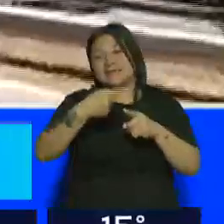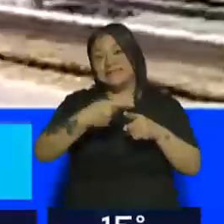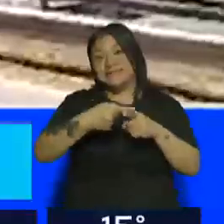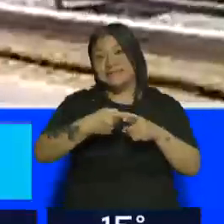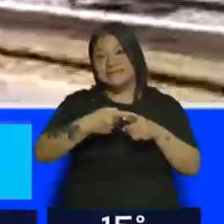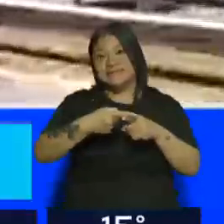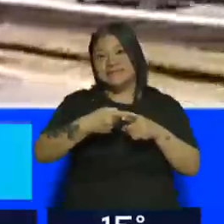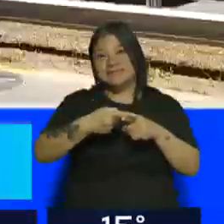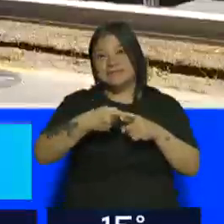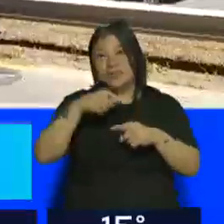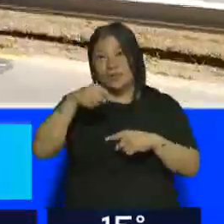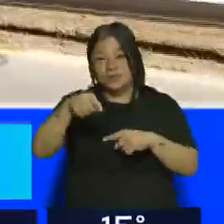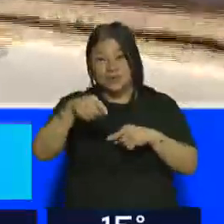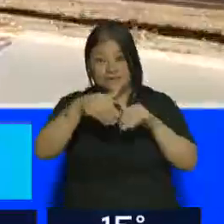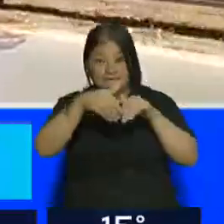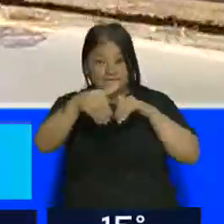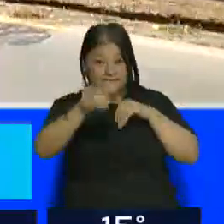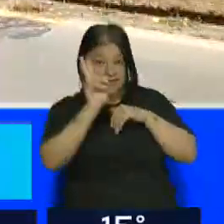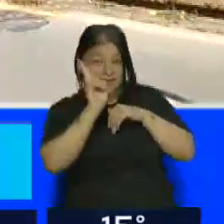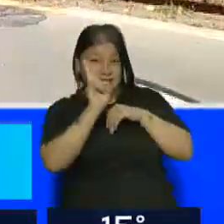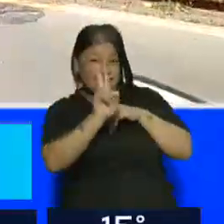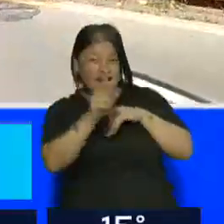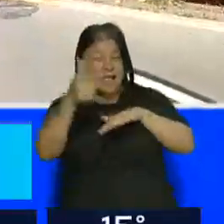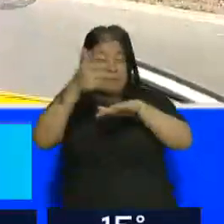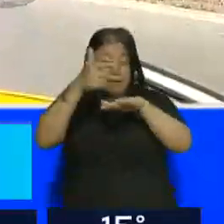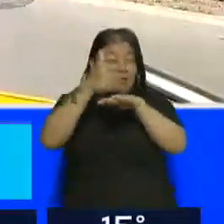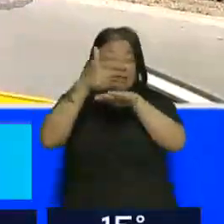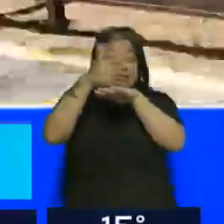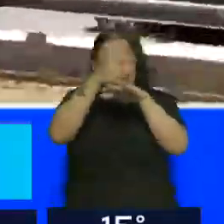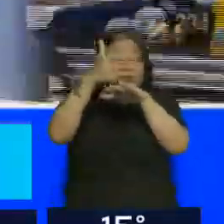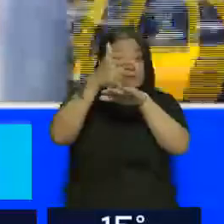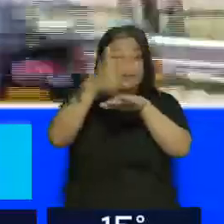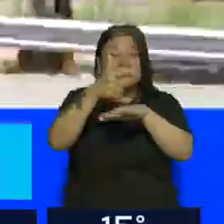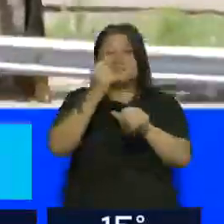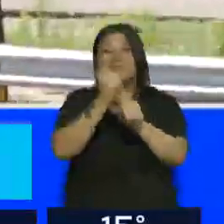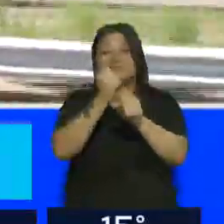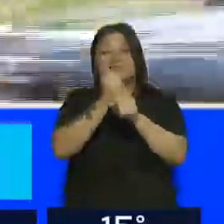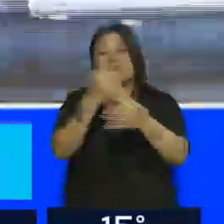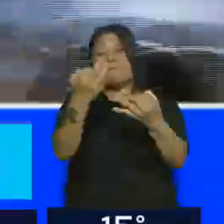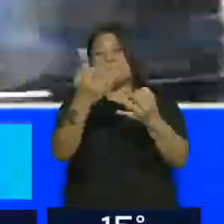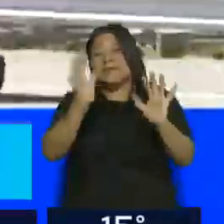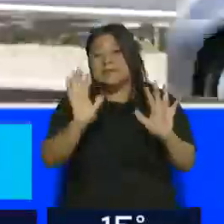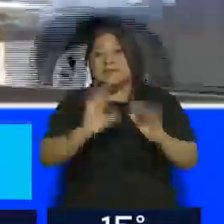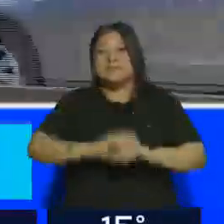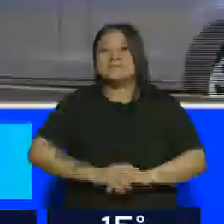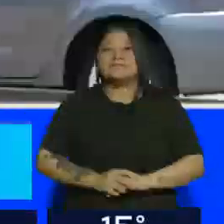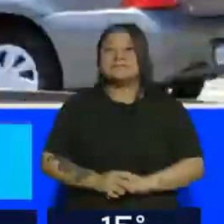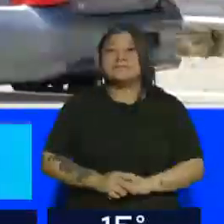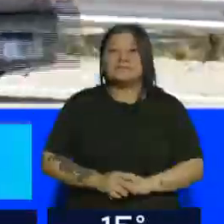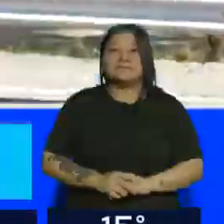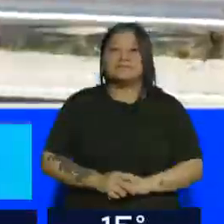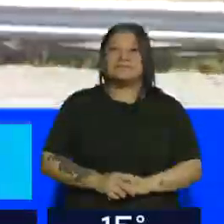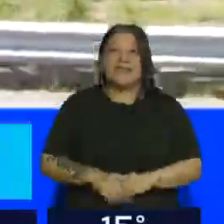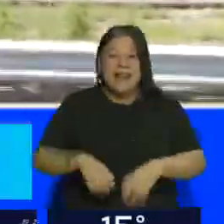Ustedes la tienen ahí a la batea a lo lejos. Pepito está haciendo maravilla con la cámara para vimos poder que hizo un 360 los, allí, a ver. Eucaliptus que están